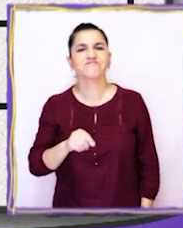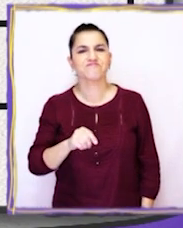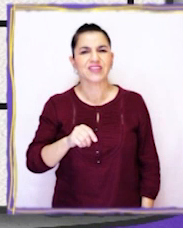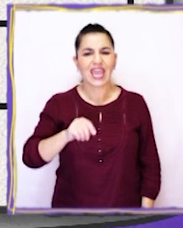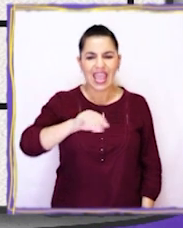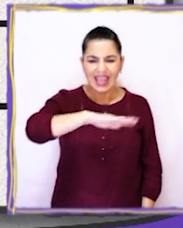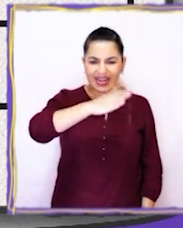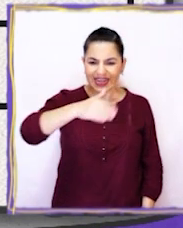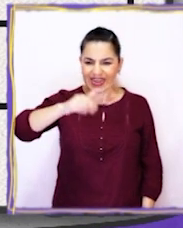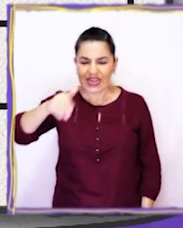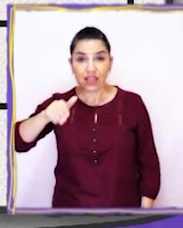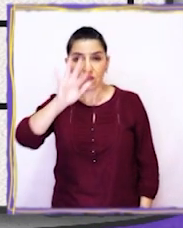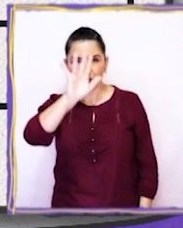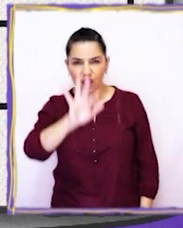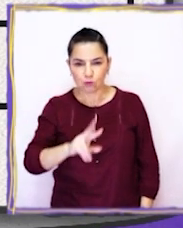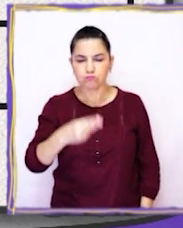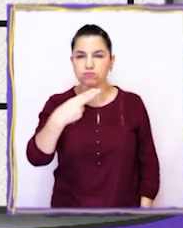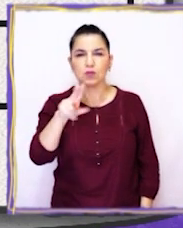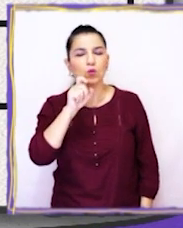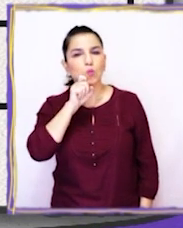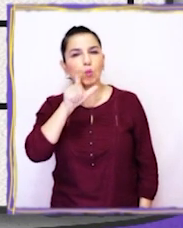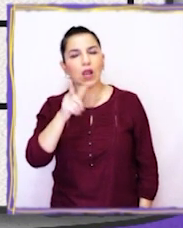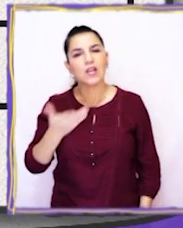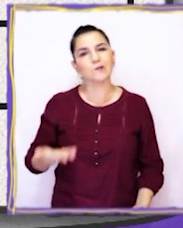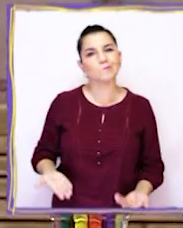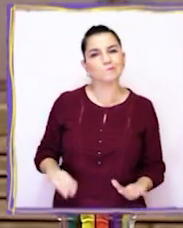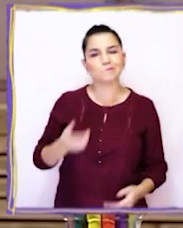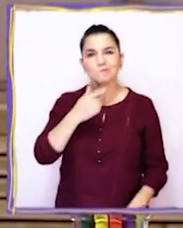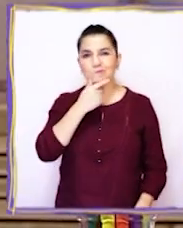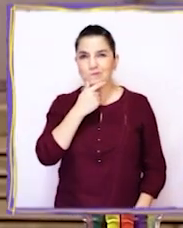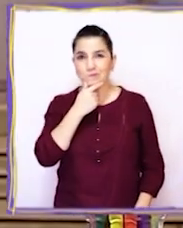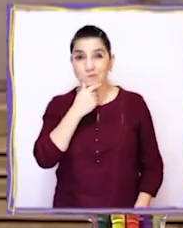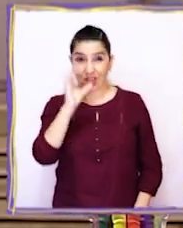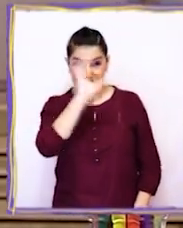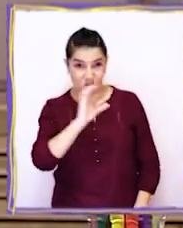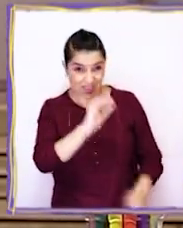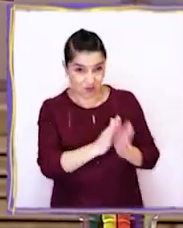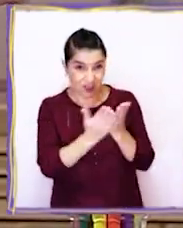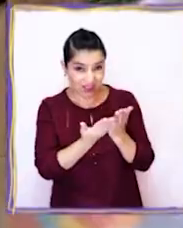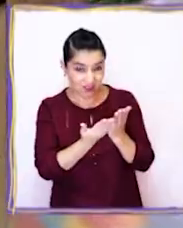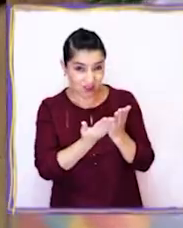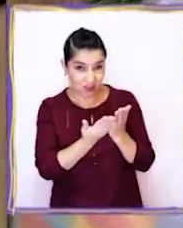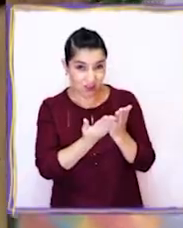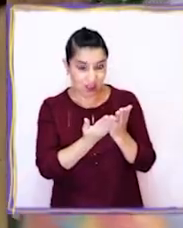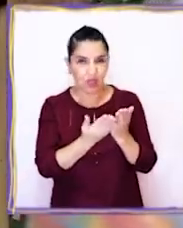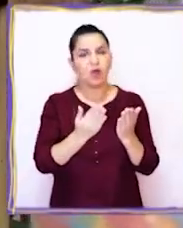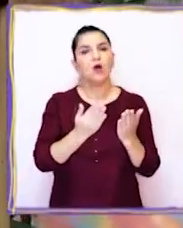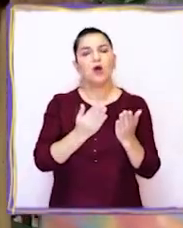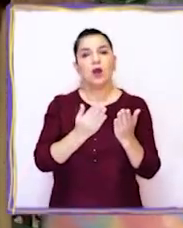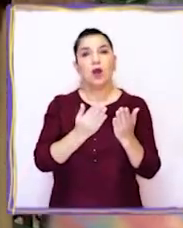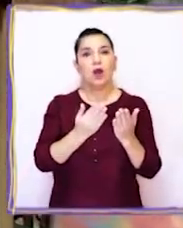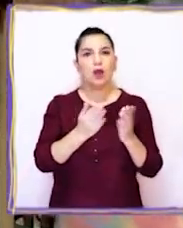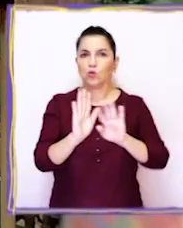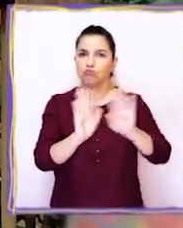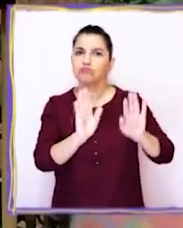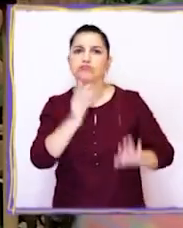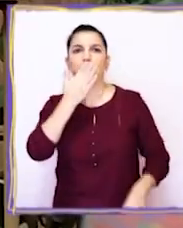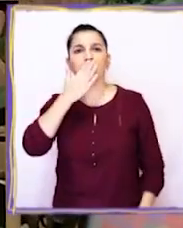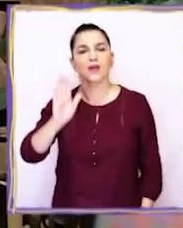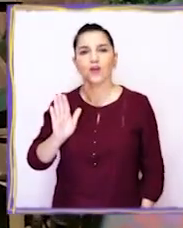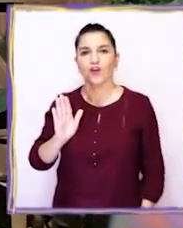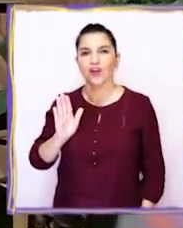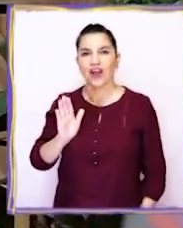Relieve característico. ¿Cuál podrá ser? ¿Lo buscamos en el libro? Se me ocurre una mejor